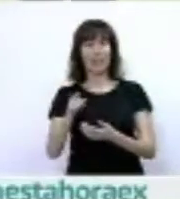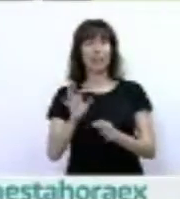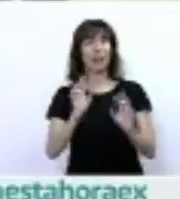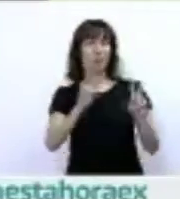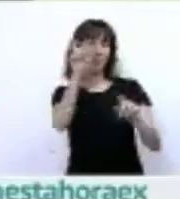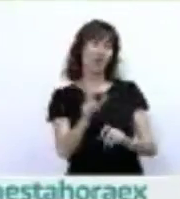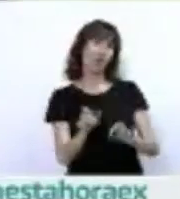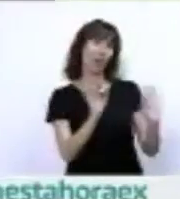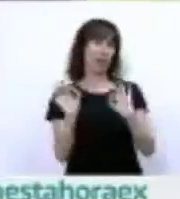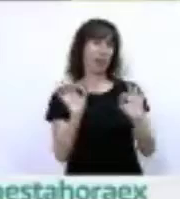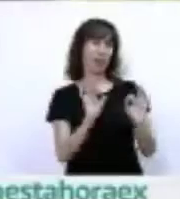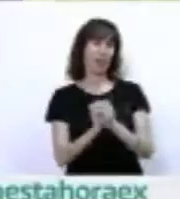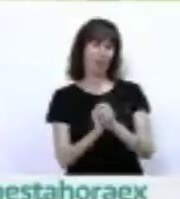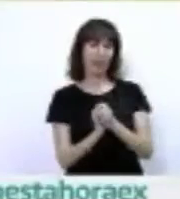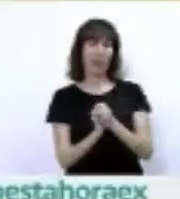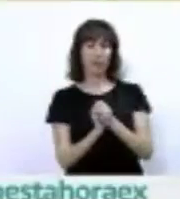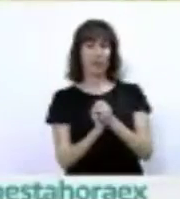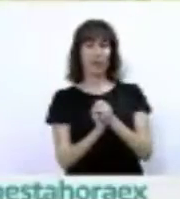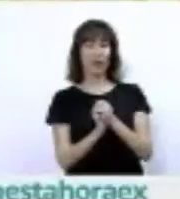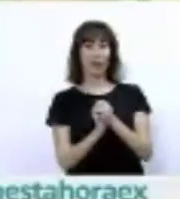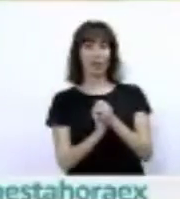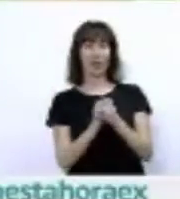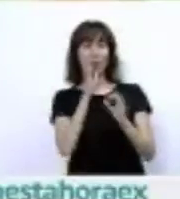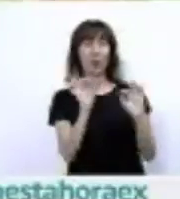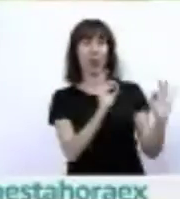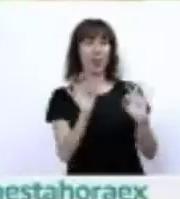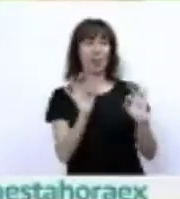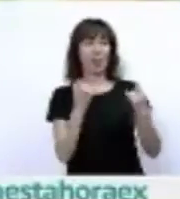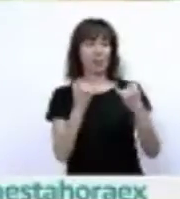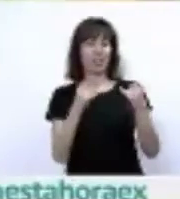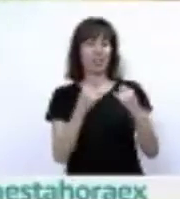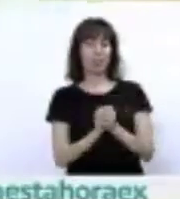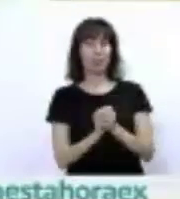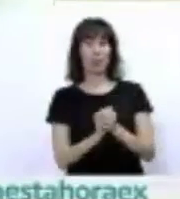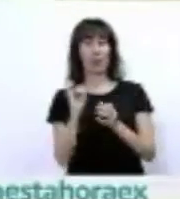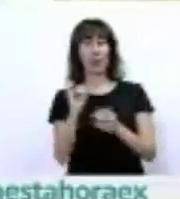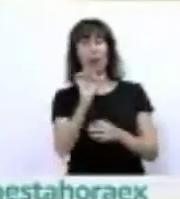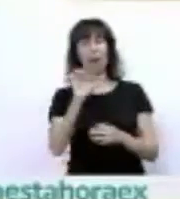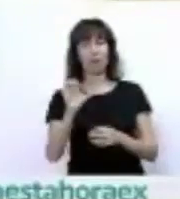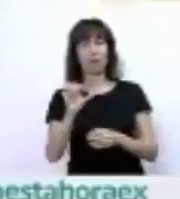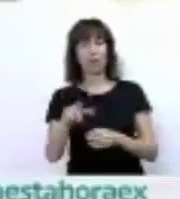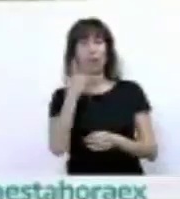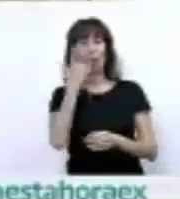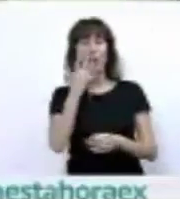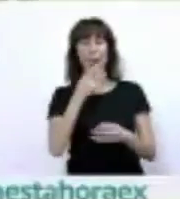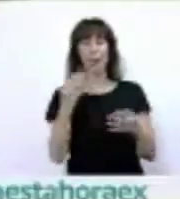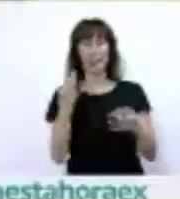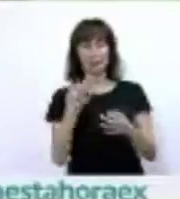organizadores, es uno de los miembros de ASACO, entidad organizadora de este festival. Vamos para aquí. José, que le conoce más como Leche Fresca,